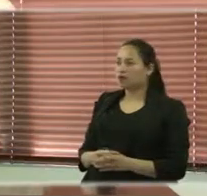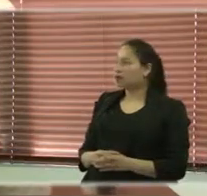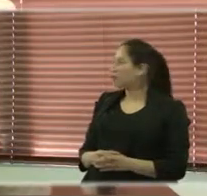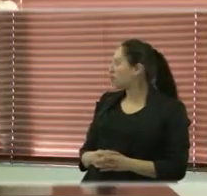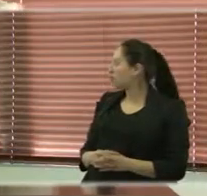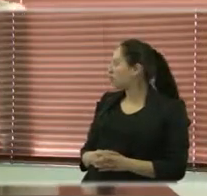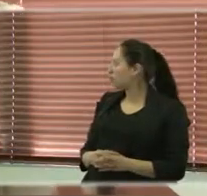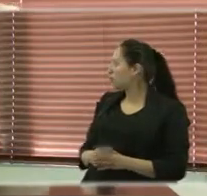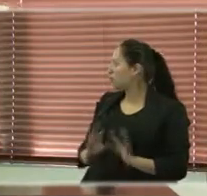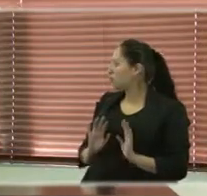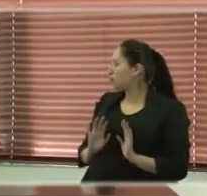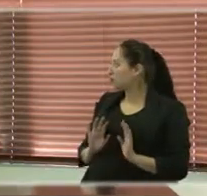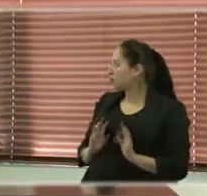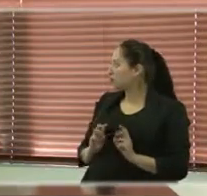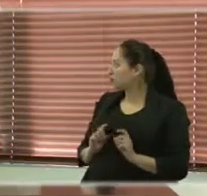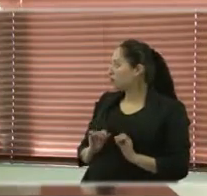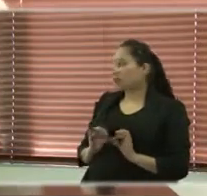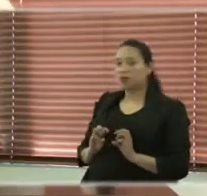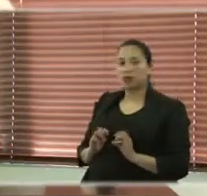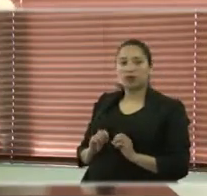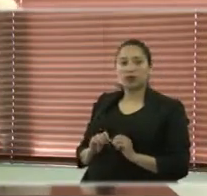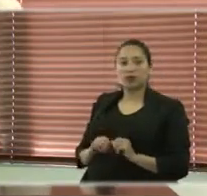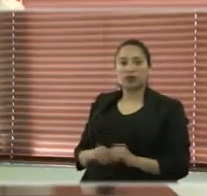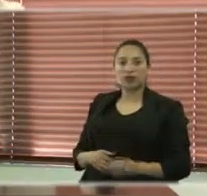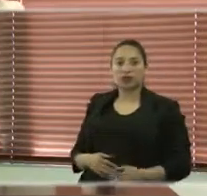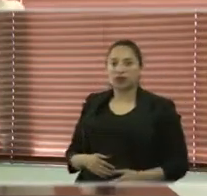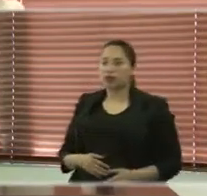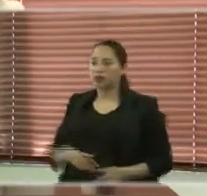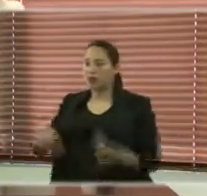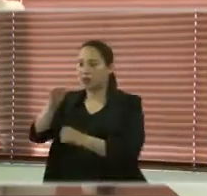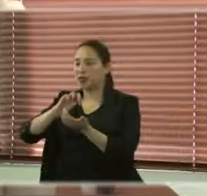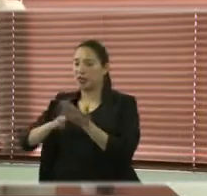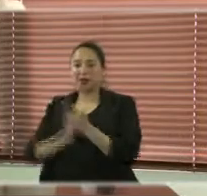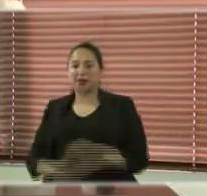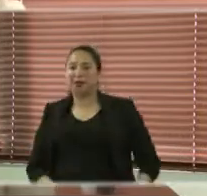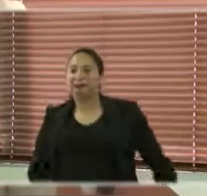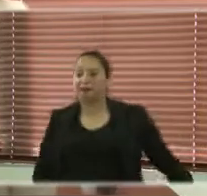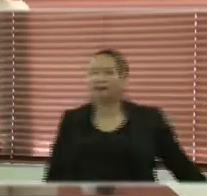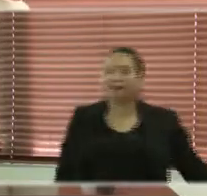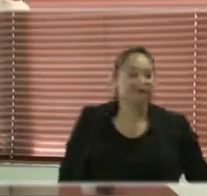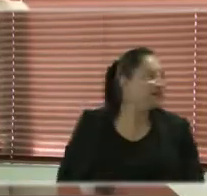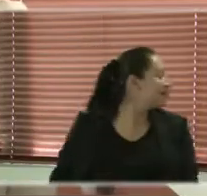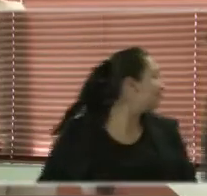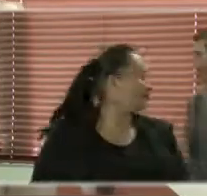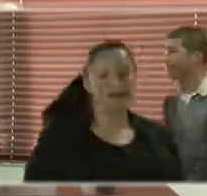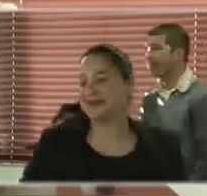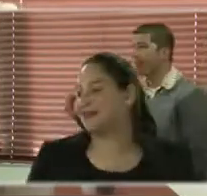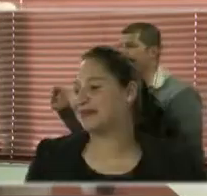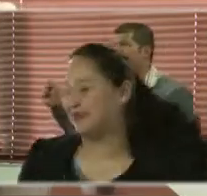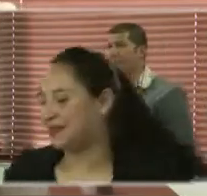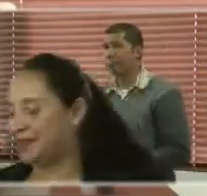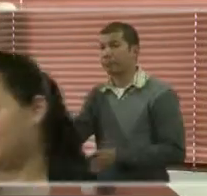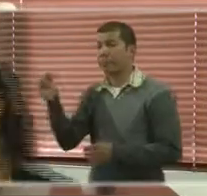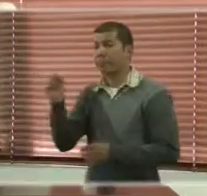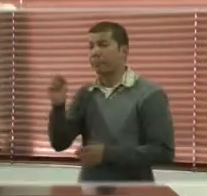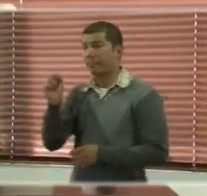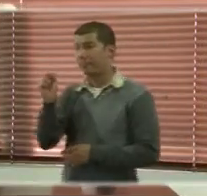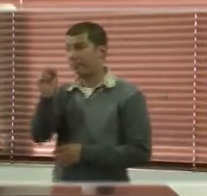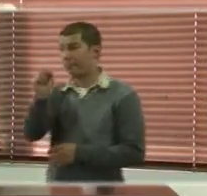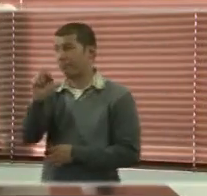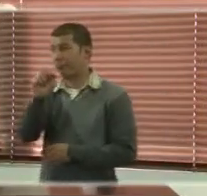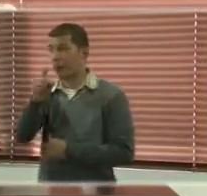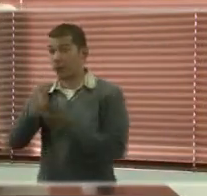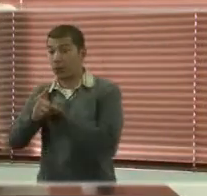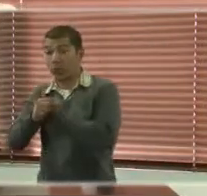sí Juan sabe hacer alguna otra pregunta en redes bien Entonces con eso